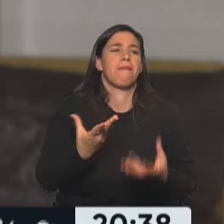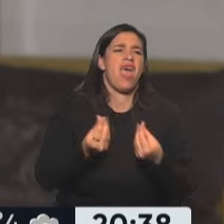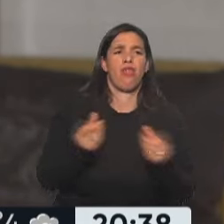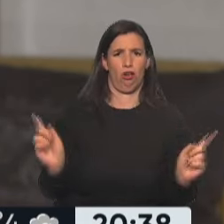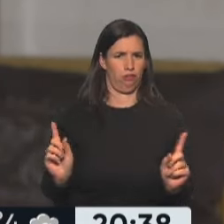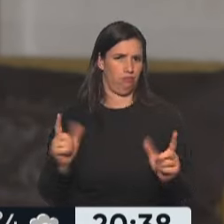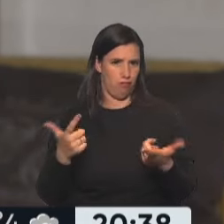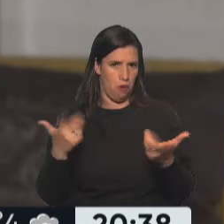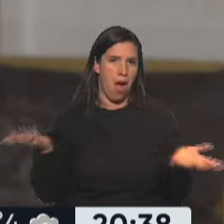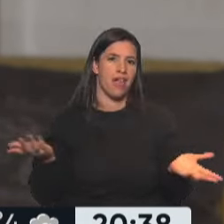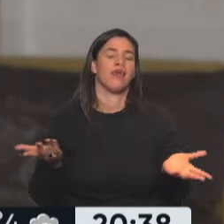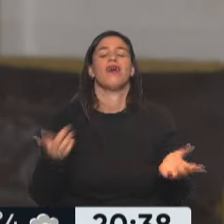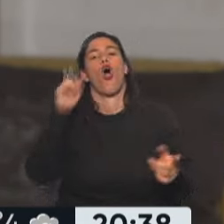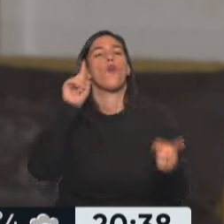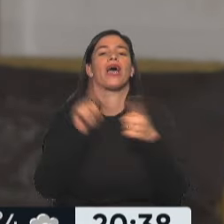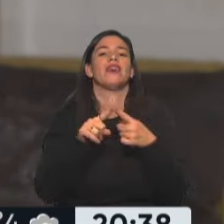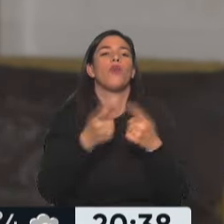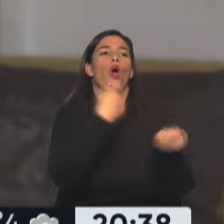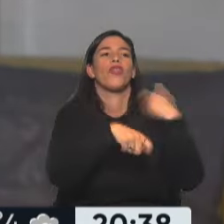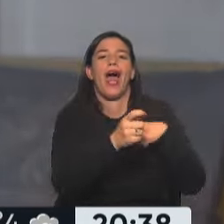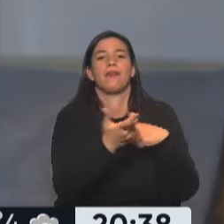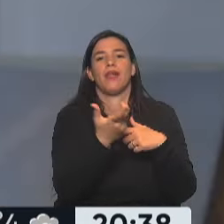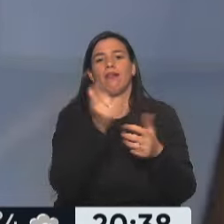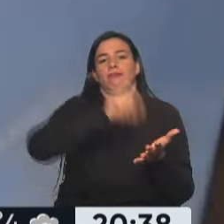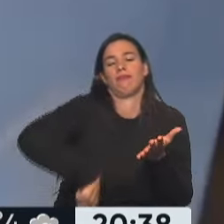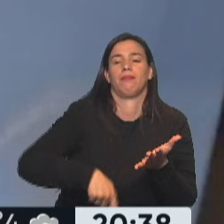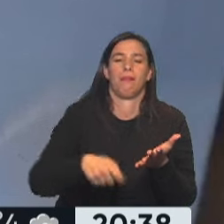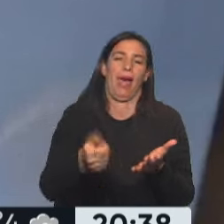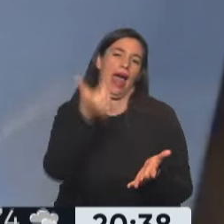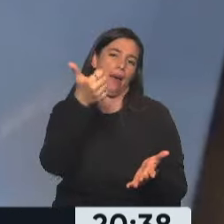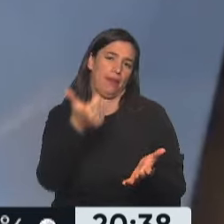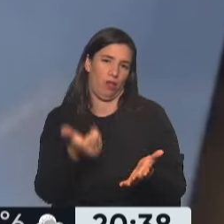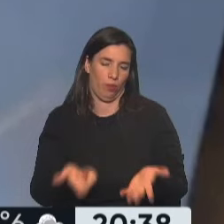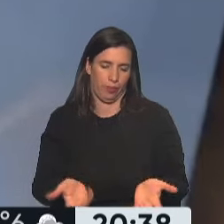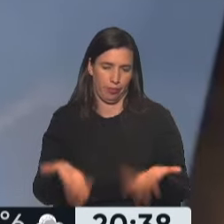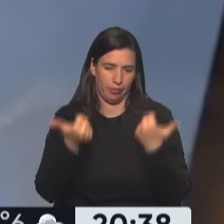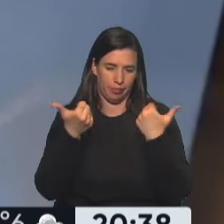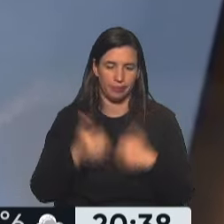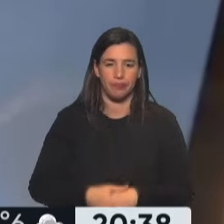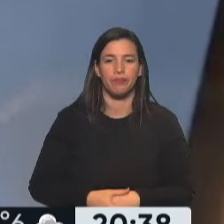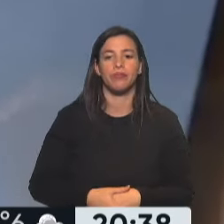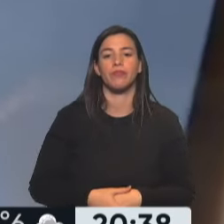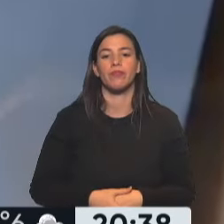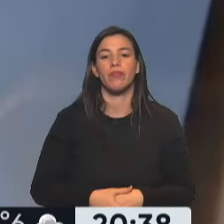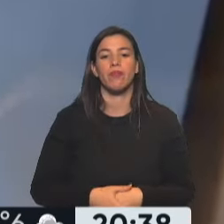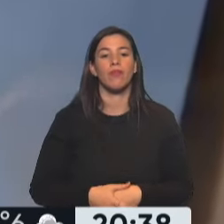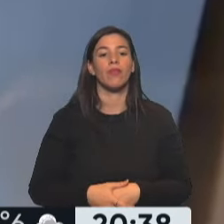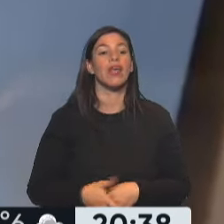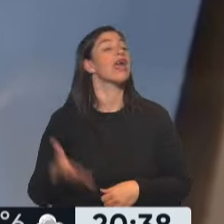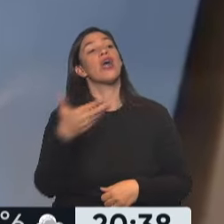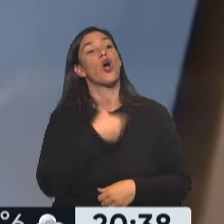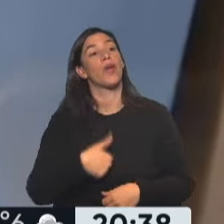y que, por supuesto, validen más fácil la identidad de las personas, ¿no? ¿Coincidís con el gobierno cuando dice que esto va a ofrecer más libertad a las